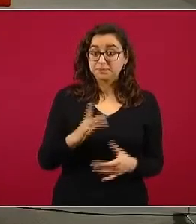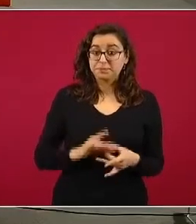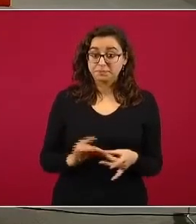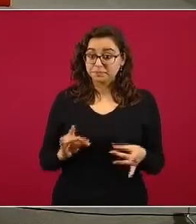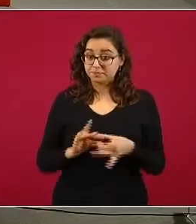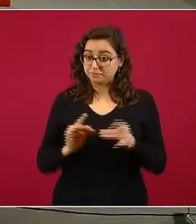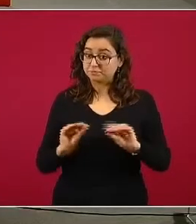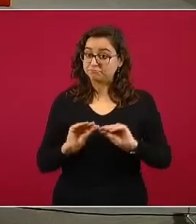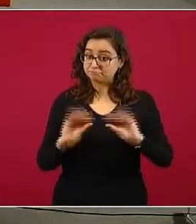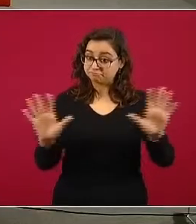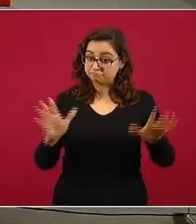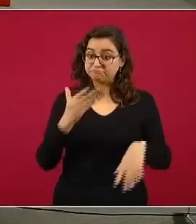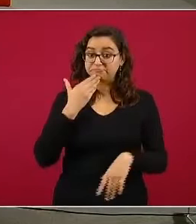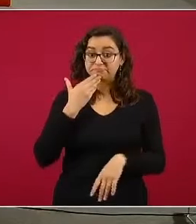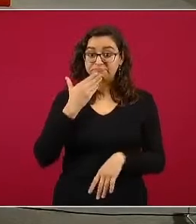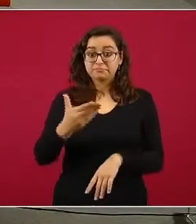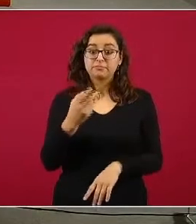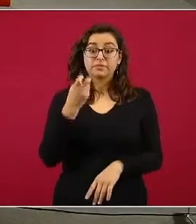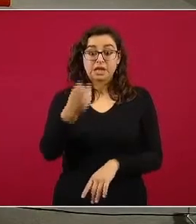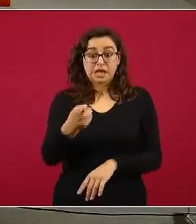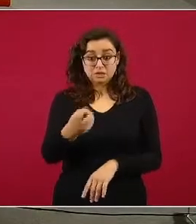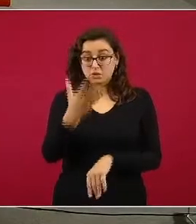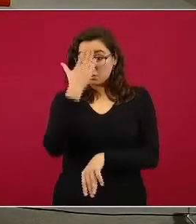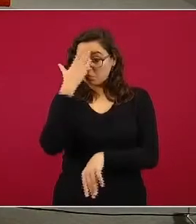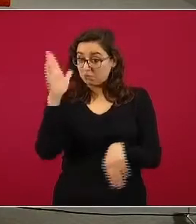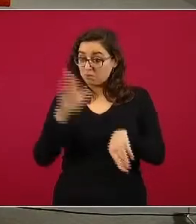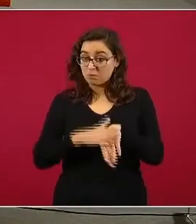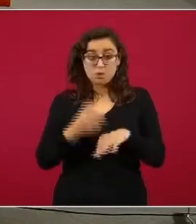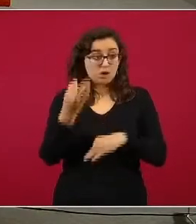es algo que debemos tener muy claro